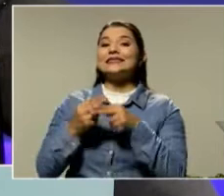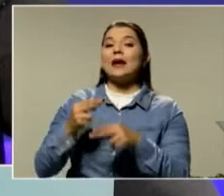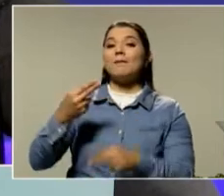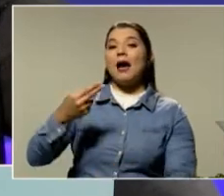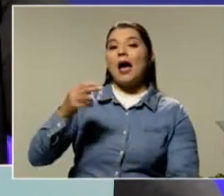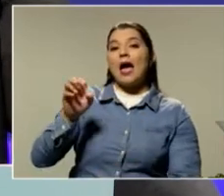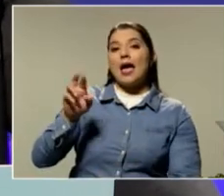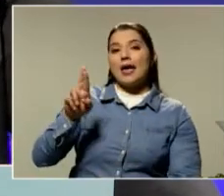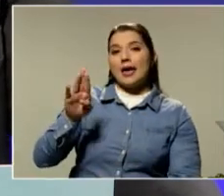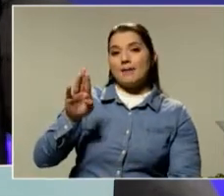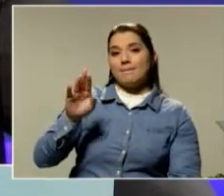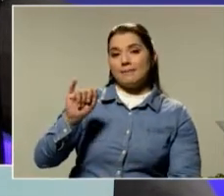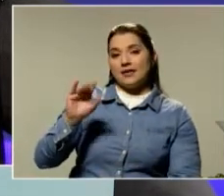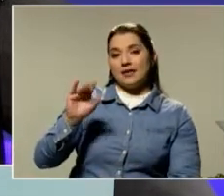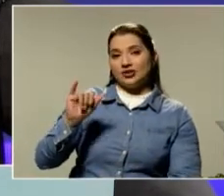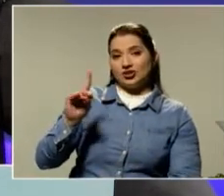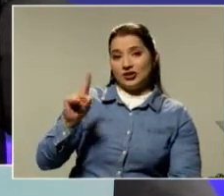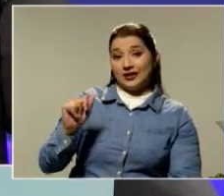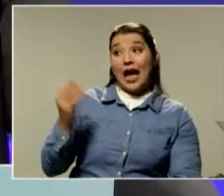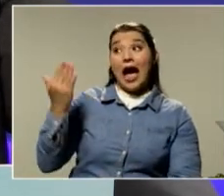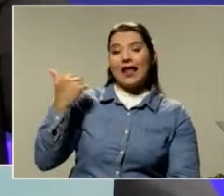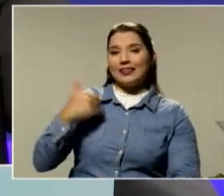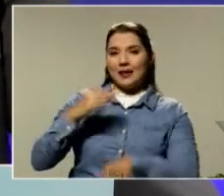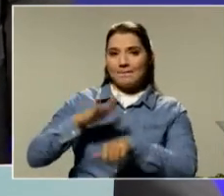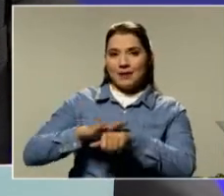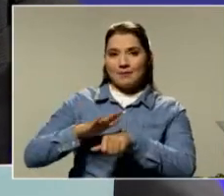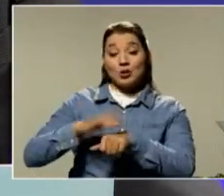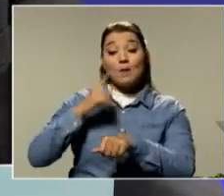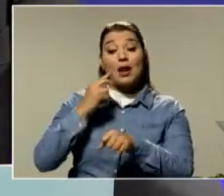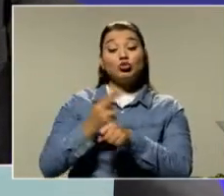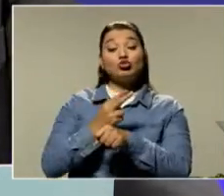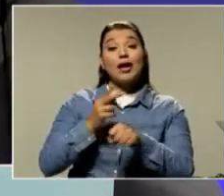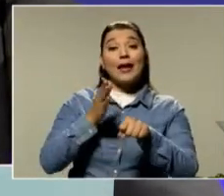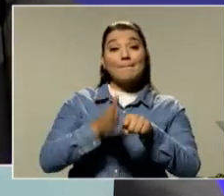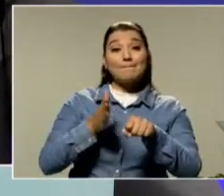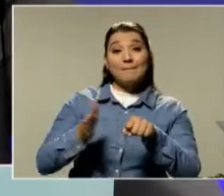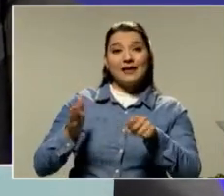estaba aprobado solamente para uso en piña y en cítricos.